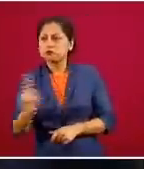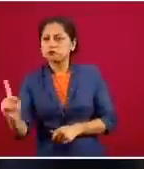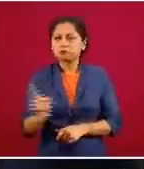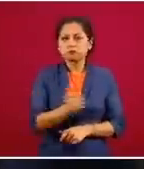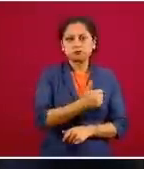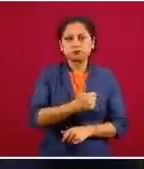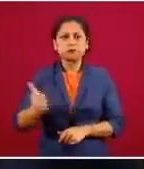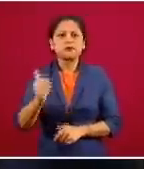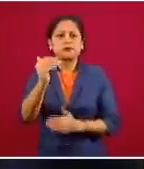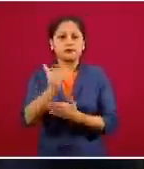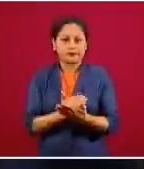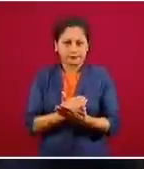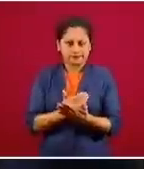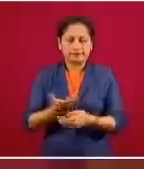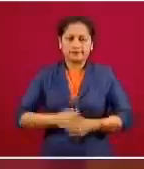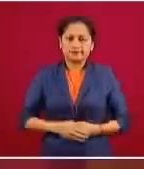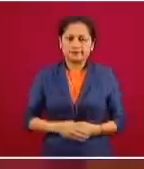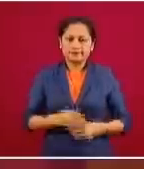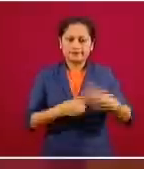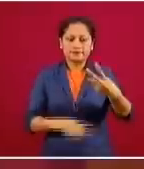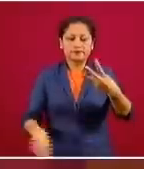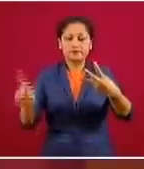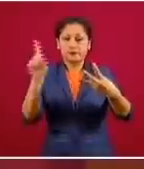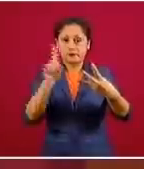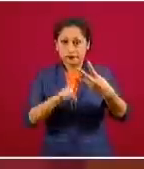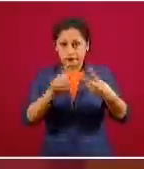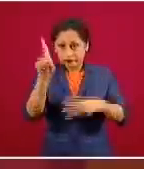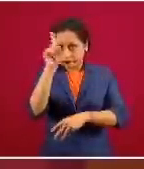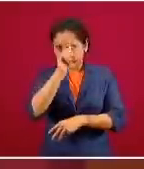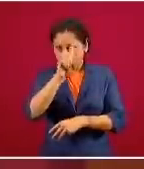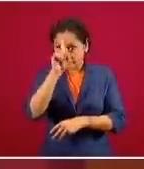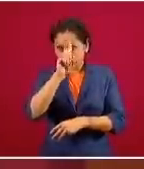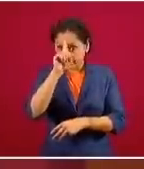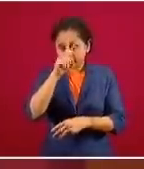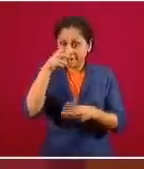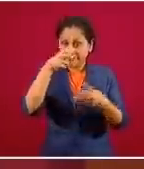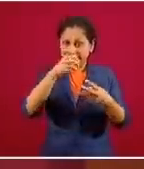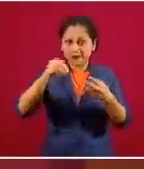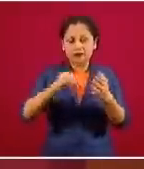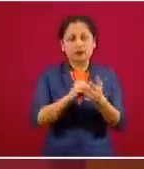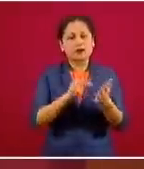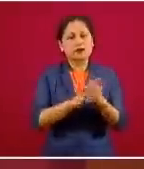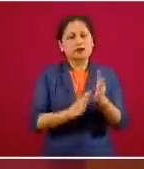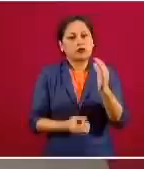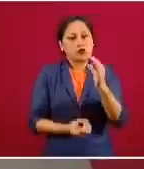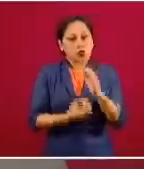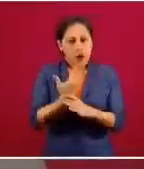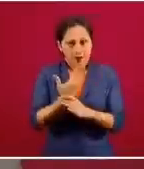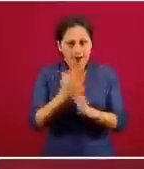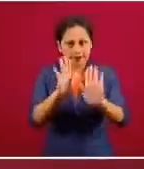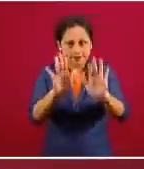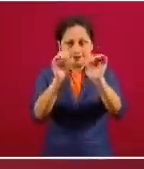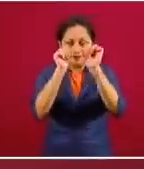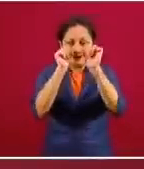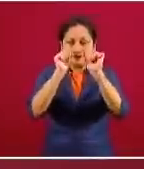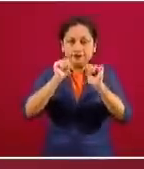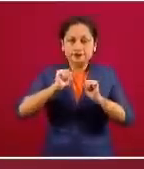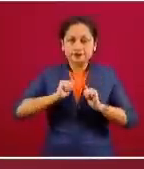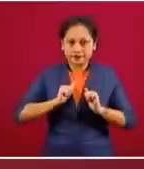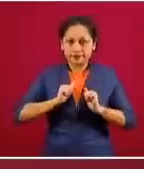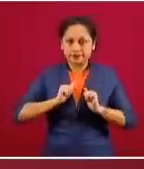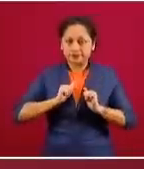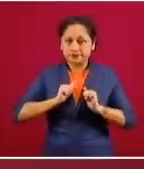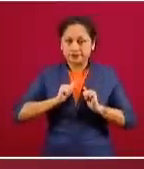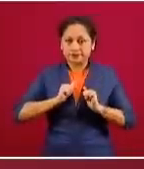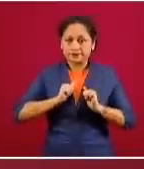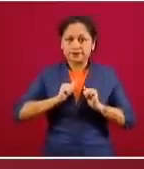recomendación, y esta es nueva, esta es importante, esta va a llevar a una decisión muy importante: regionalizar